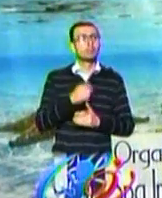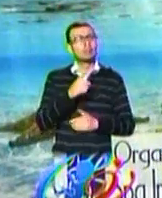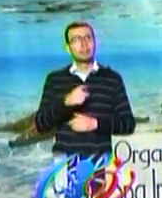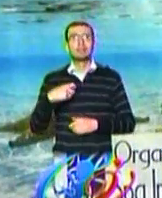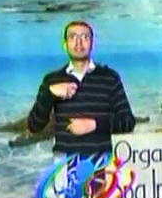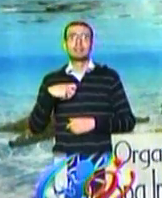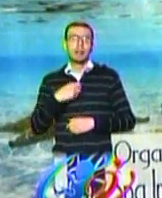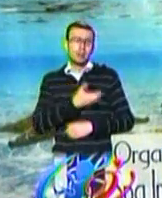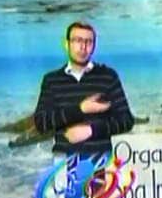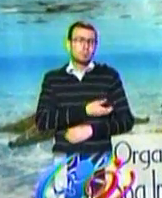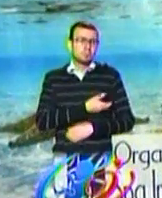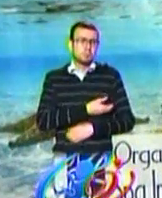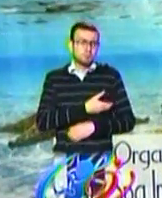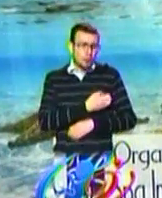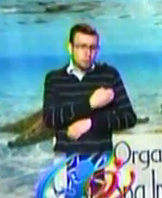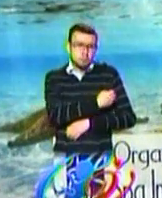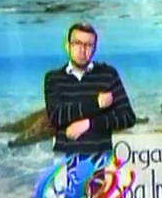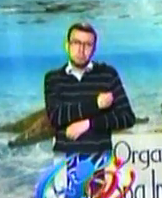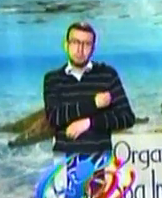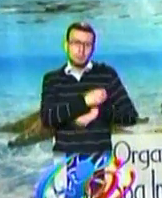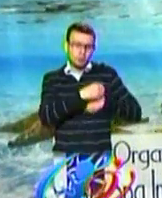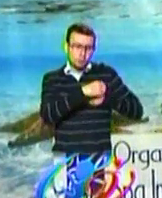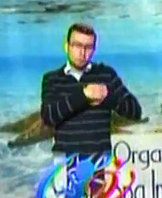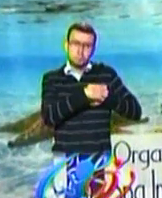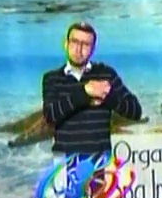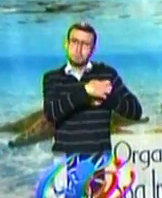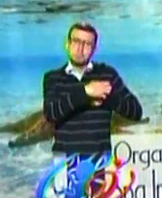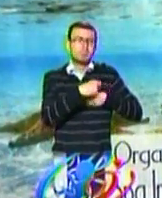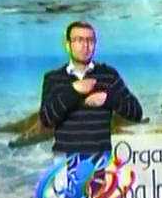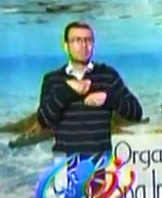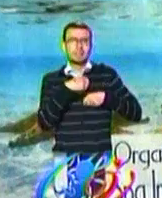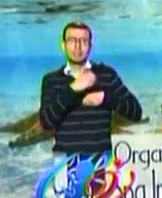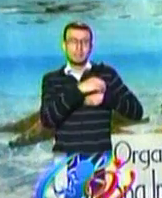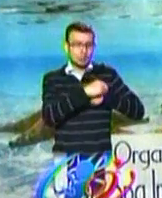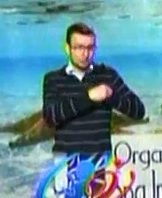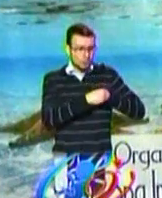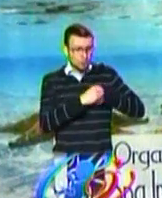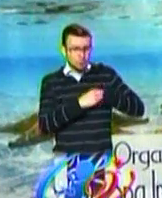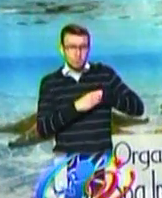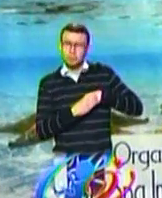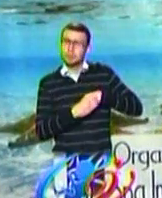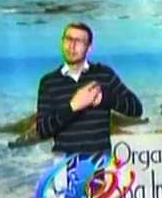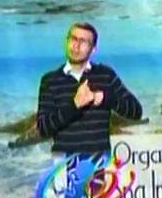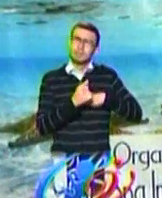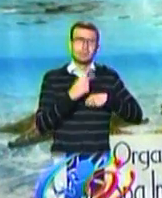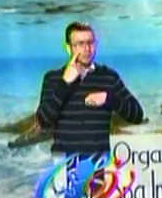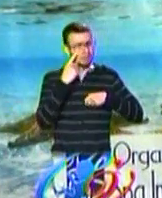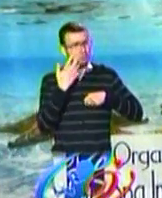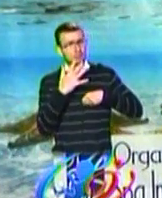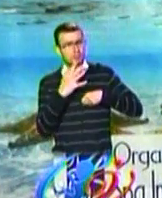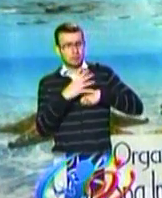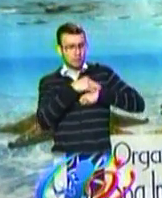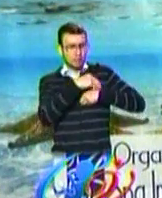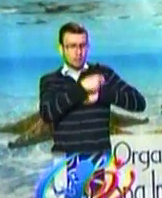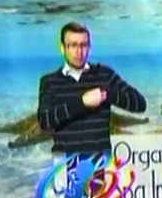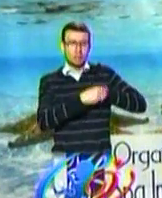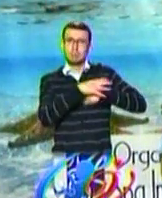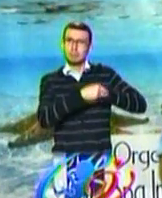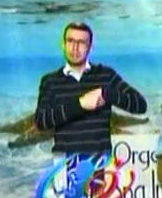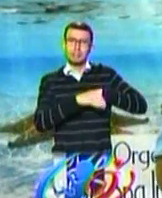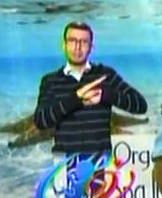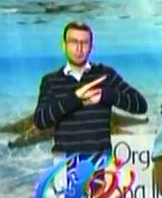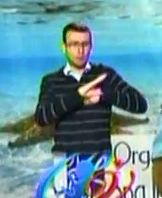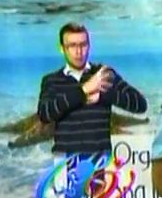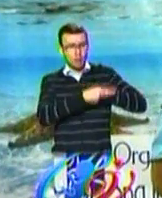seno, el pezón estaba revertido, tenía piel, la piel como la cáscara de la naranja,